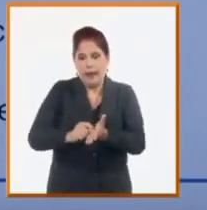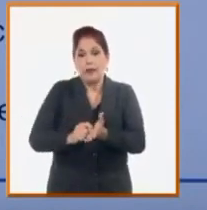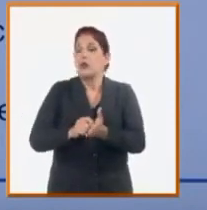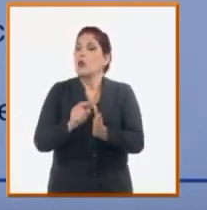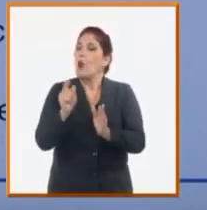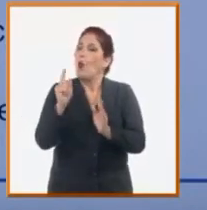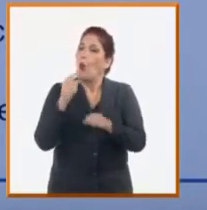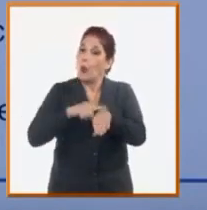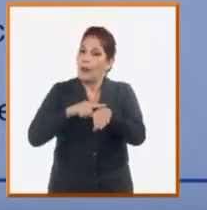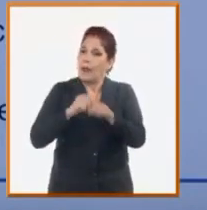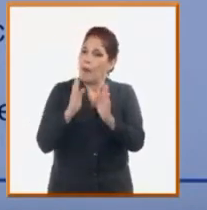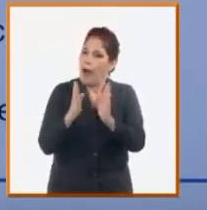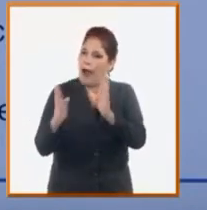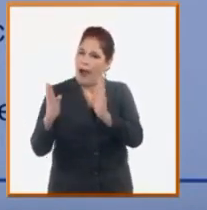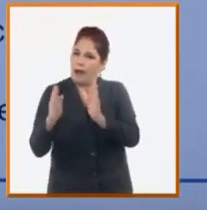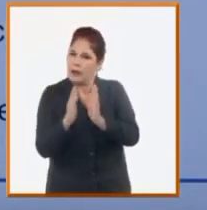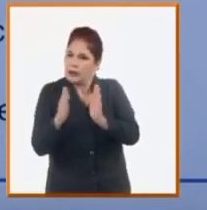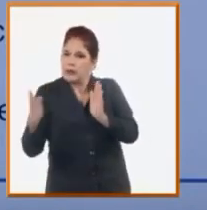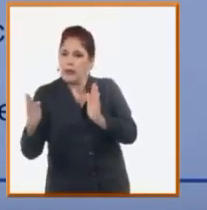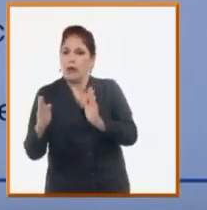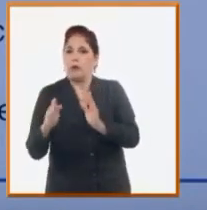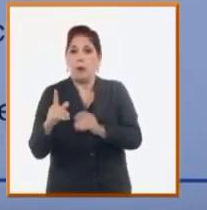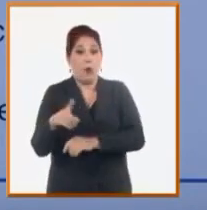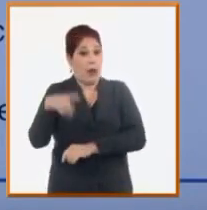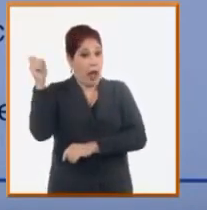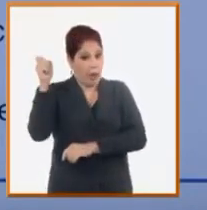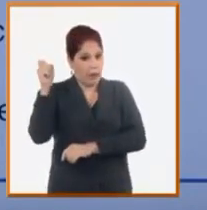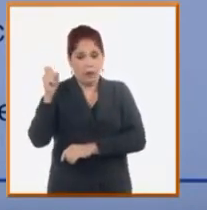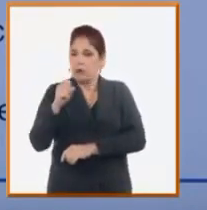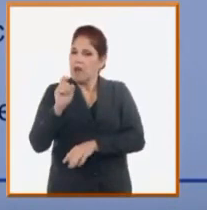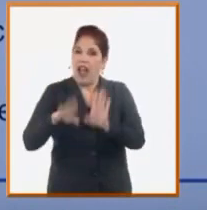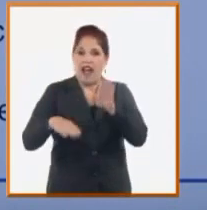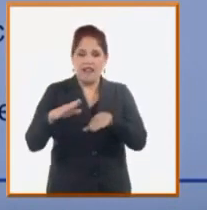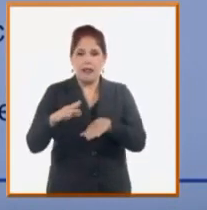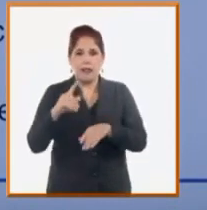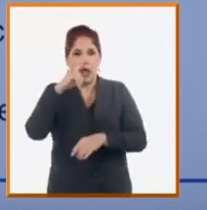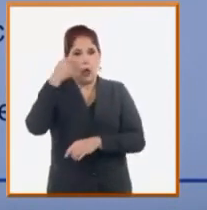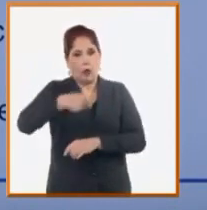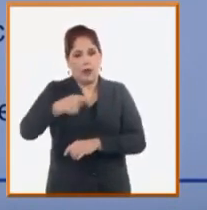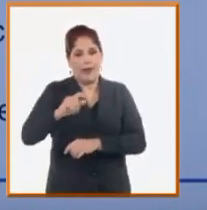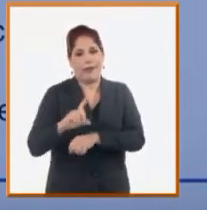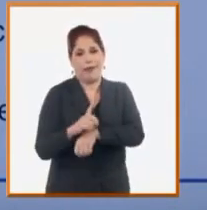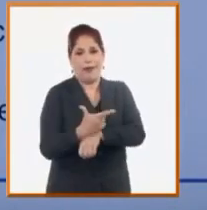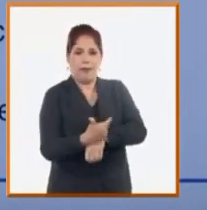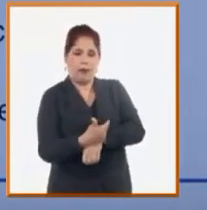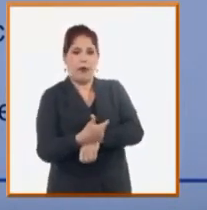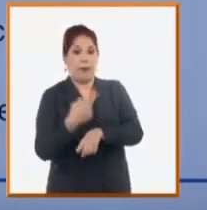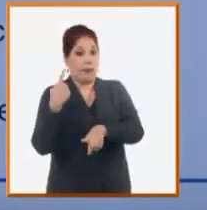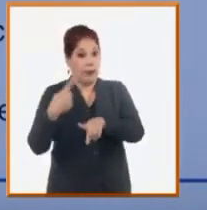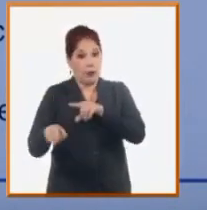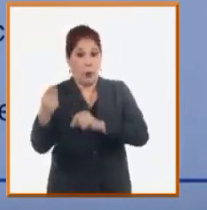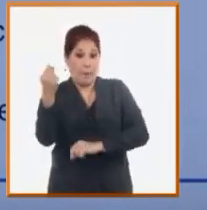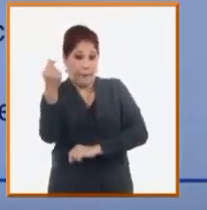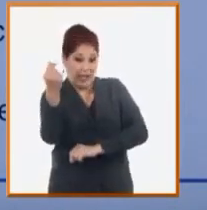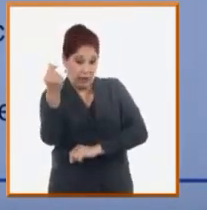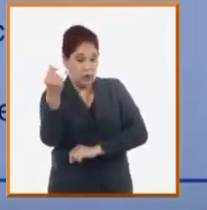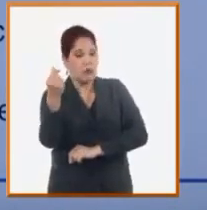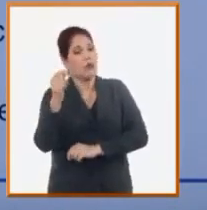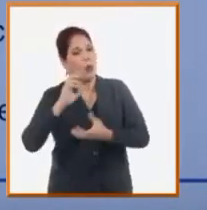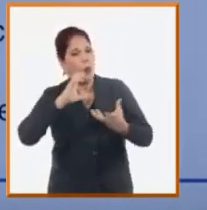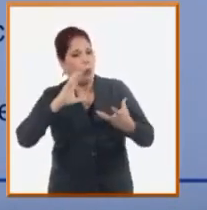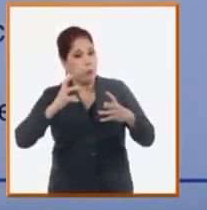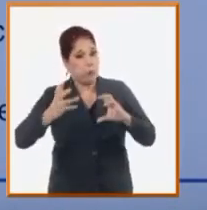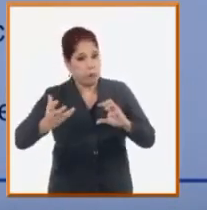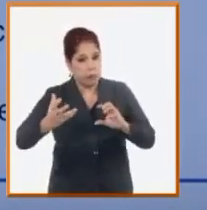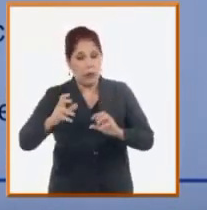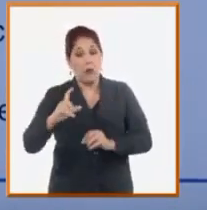etcétera. Y continuar, por supuesto, trabajando en los temas de regulación de precios, que son temas muy complejos porque tienen